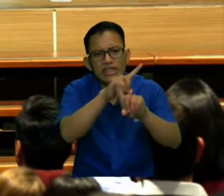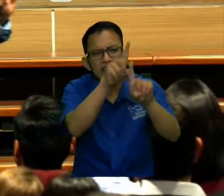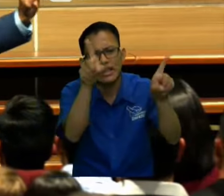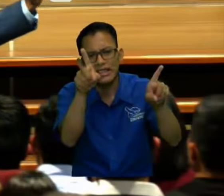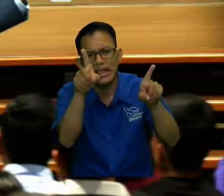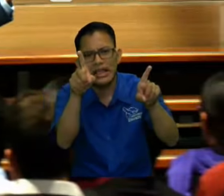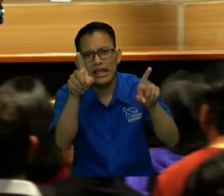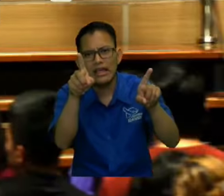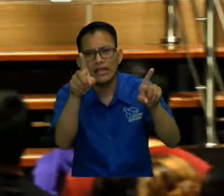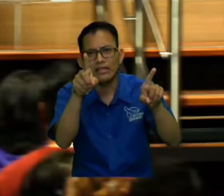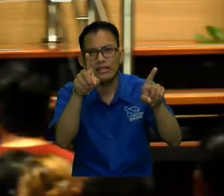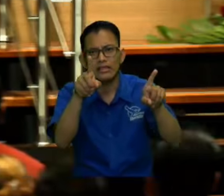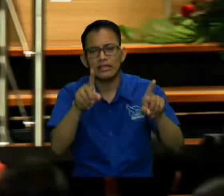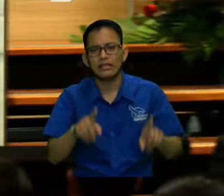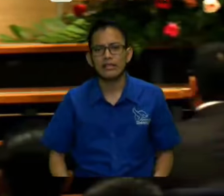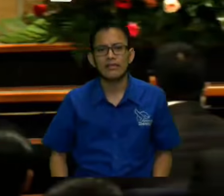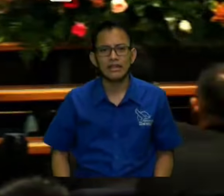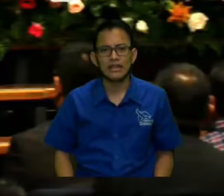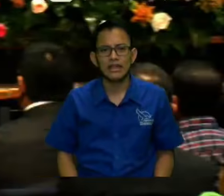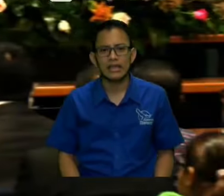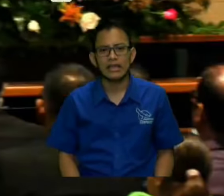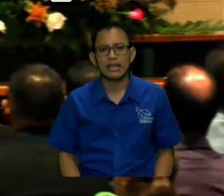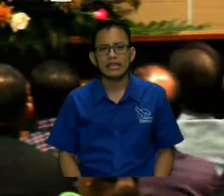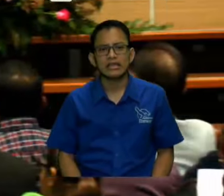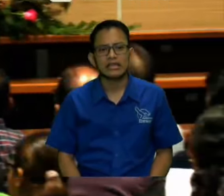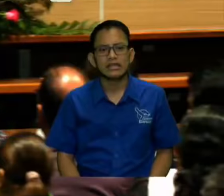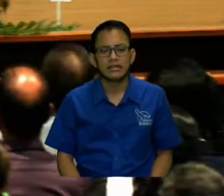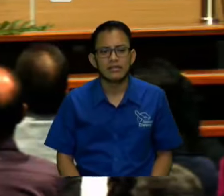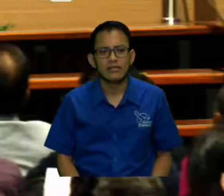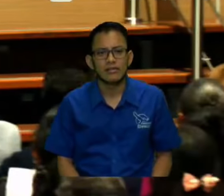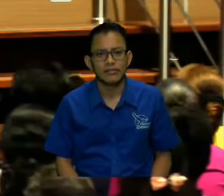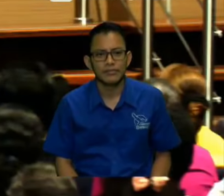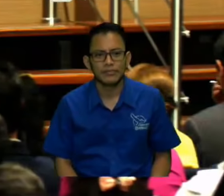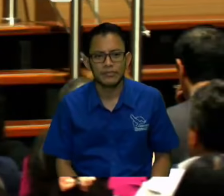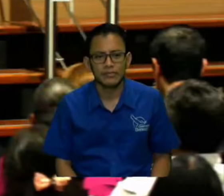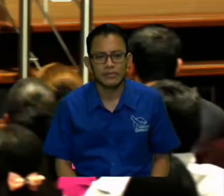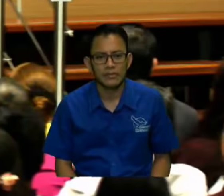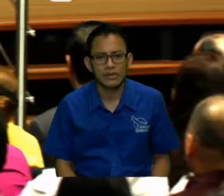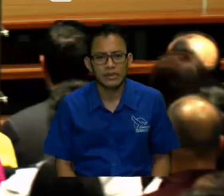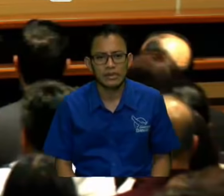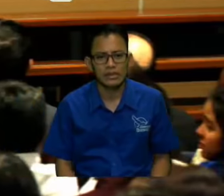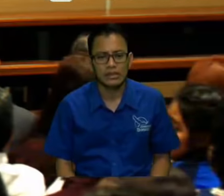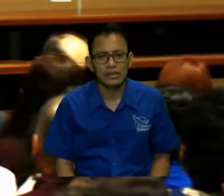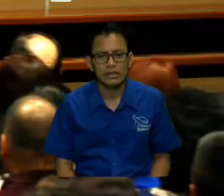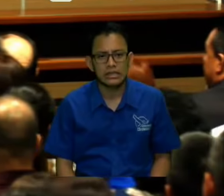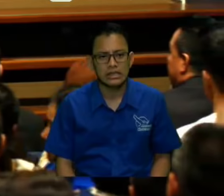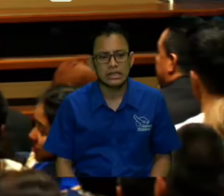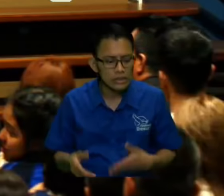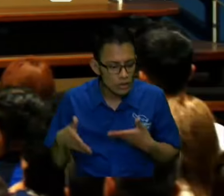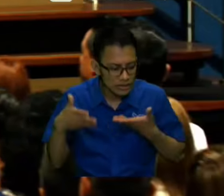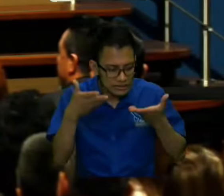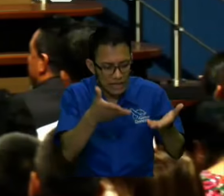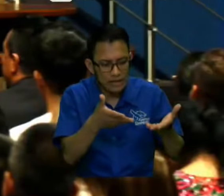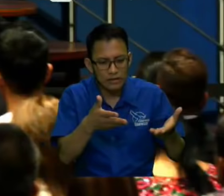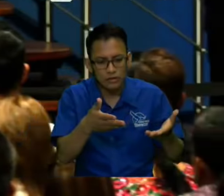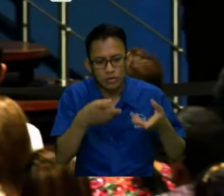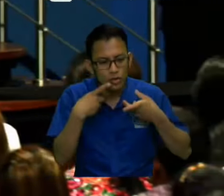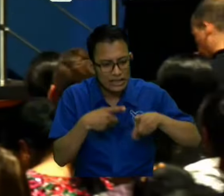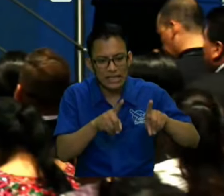No tienen sustancia activa de cristomicina. Y se las dan por un mes. Cuando termina el estudio